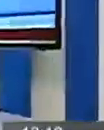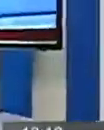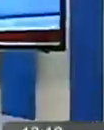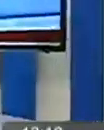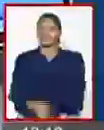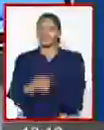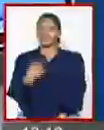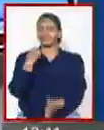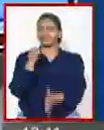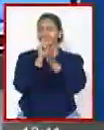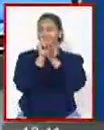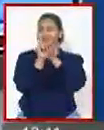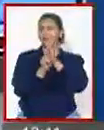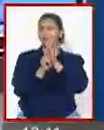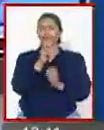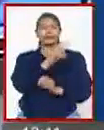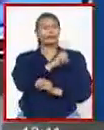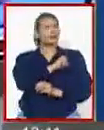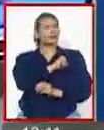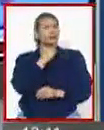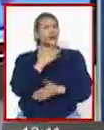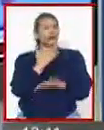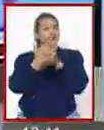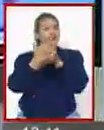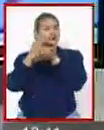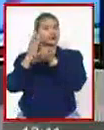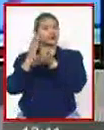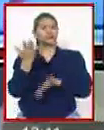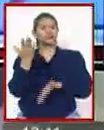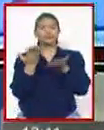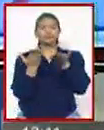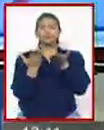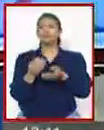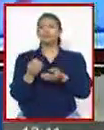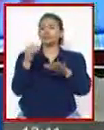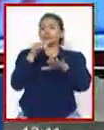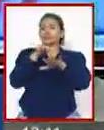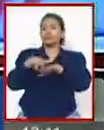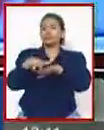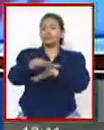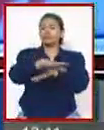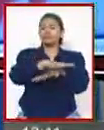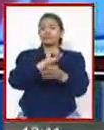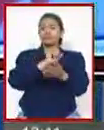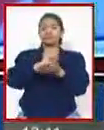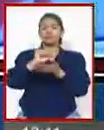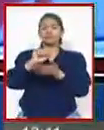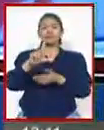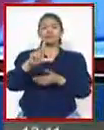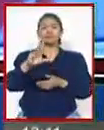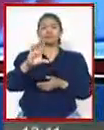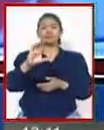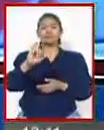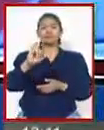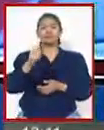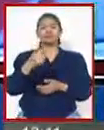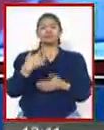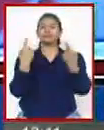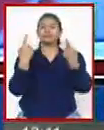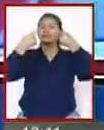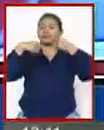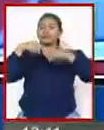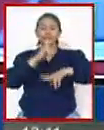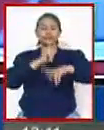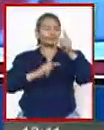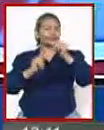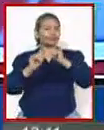En relación a las imágenes, la policía desalojó a presuntos avasalladores en el barrio Santa Lucía. Hubo enfrentamientos entre los